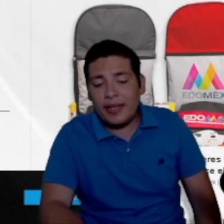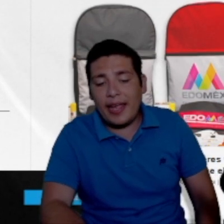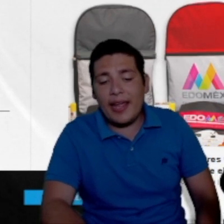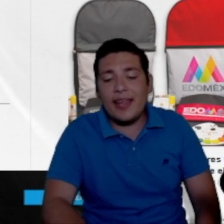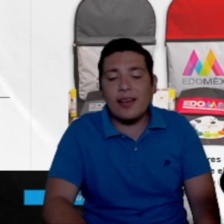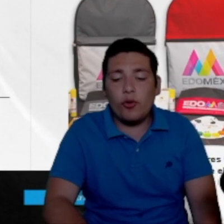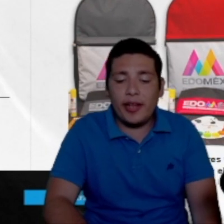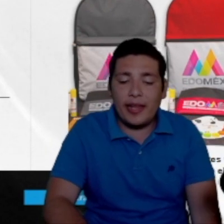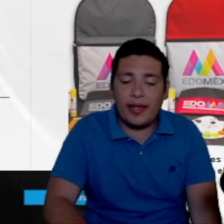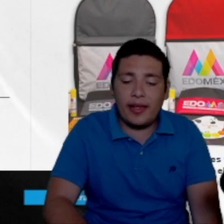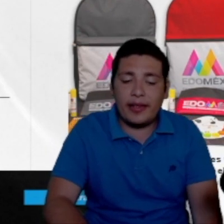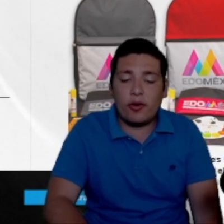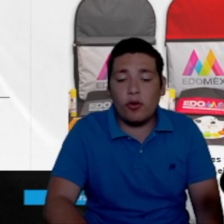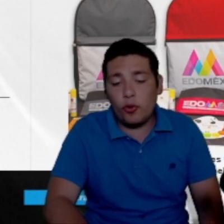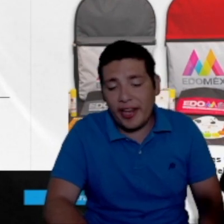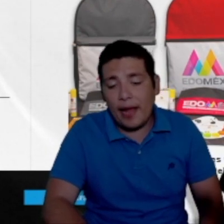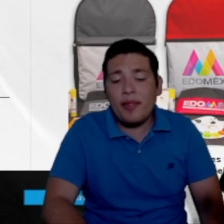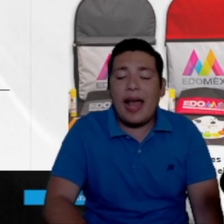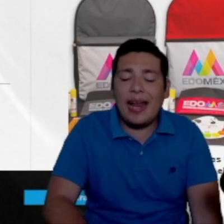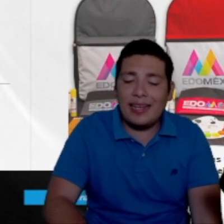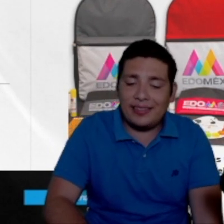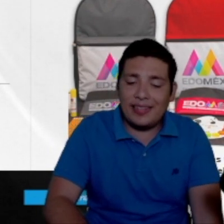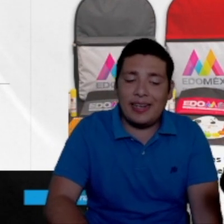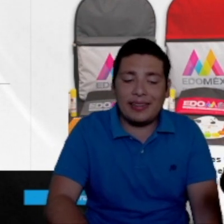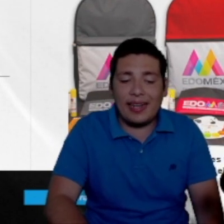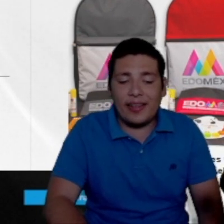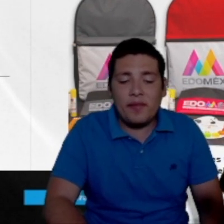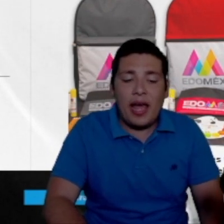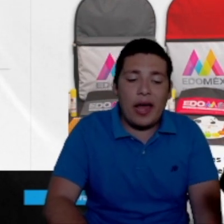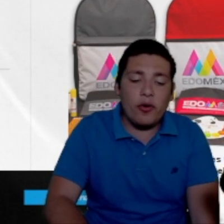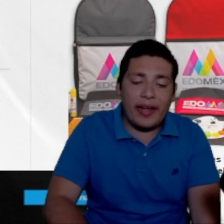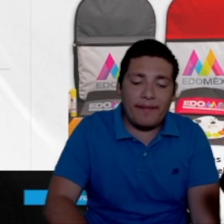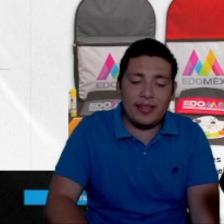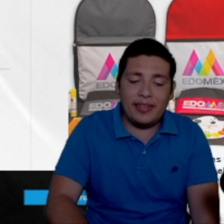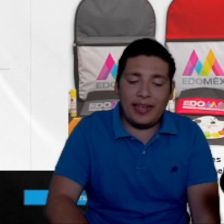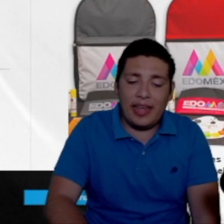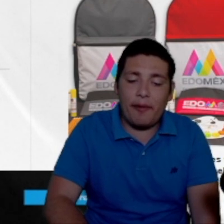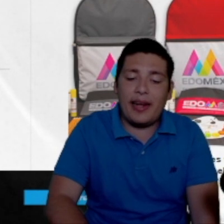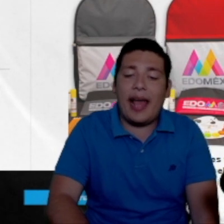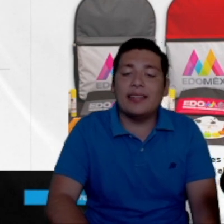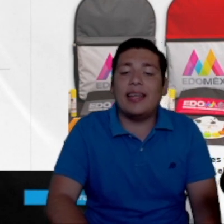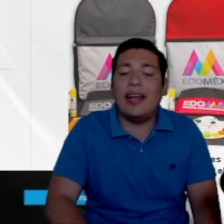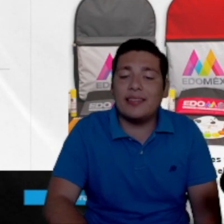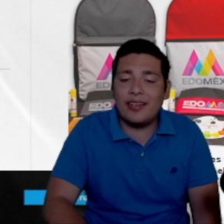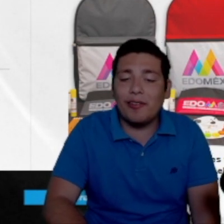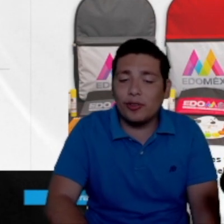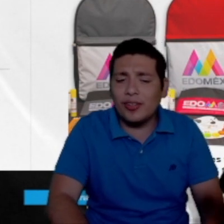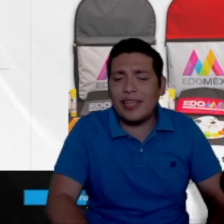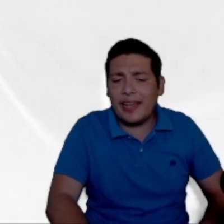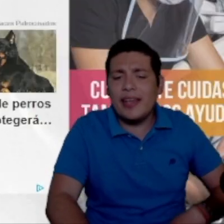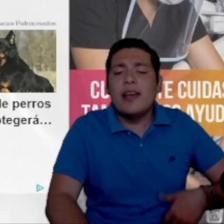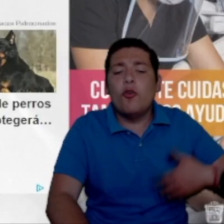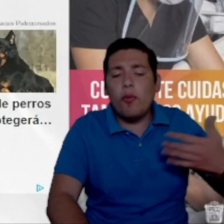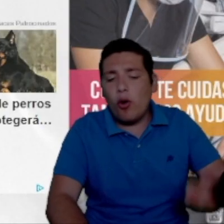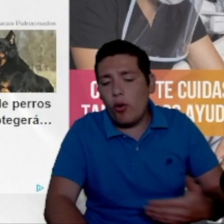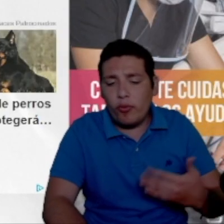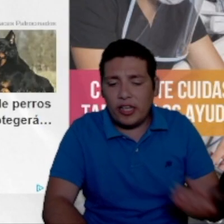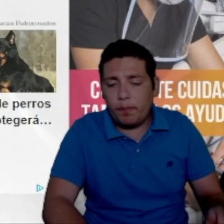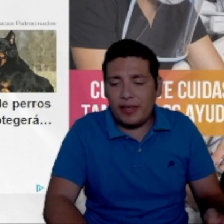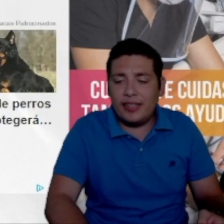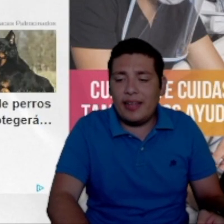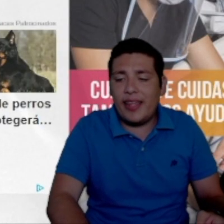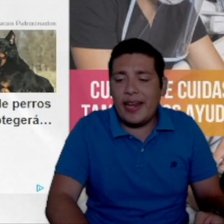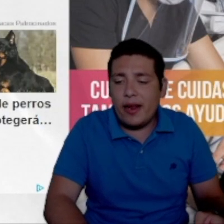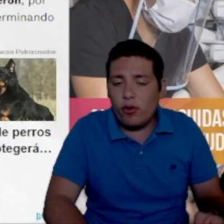turno, que concluiría a las 3 de la tarde, aunque antes se quedaban hasta las 5. Entonces ahí hubo